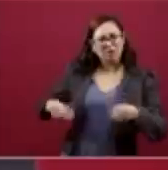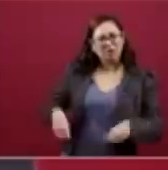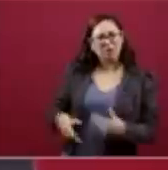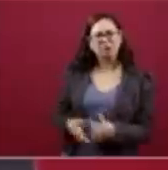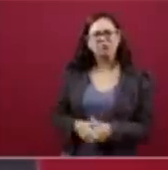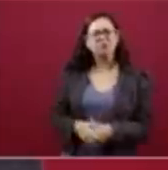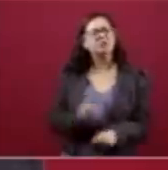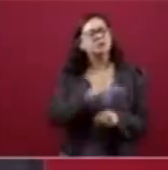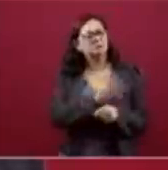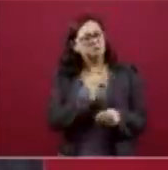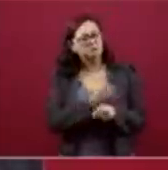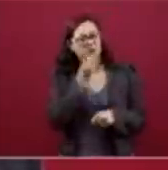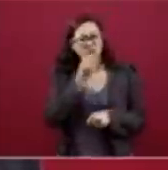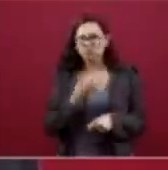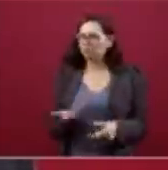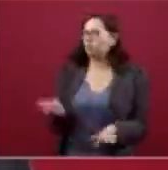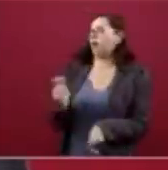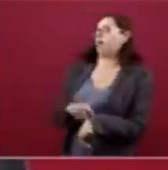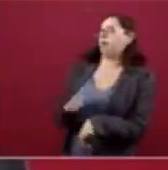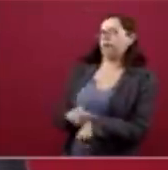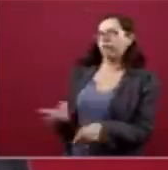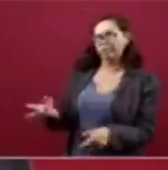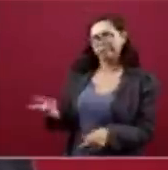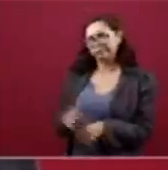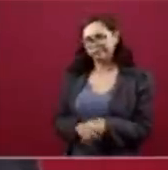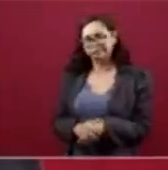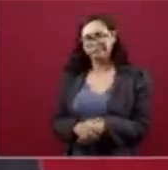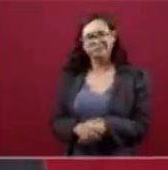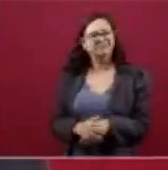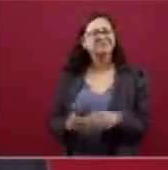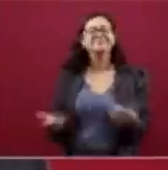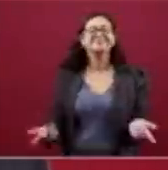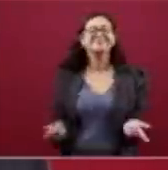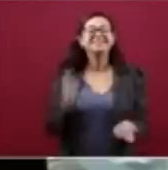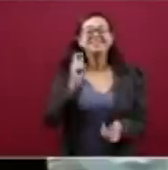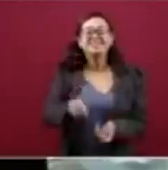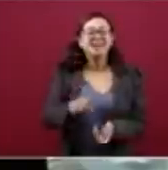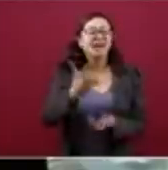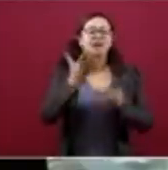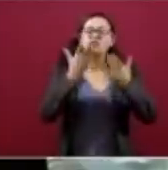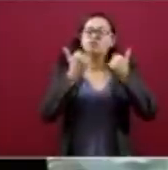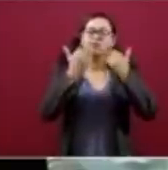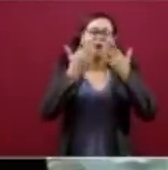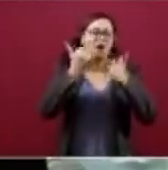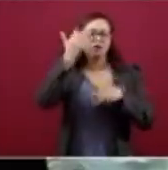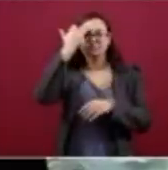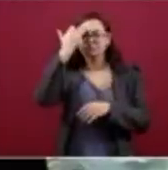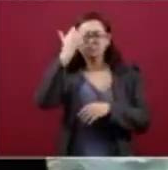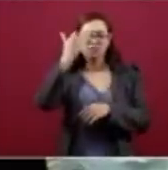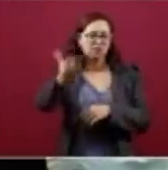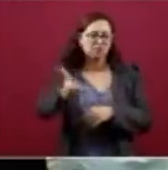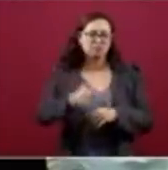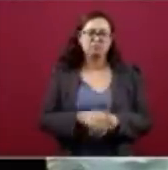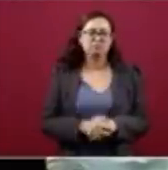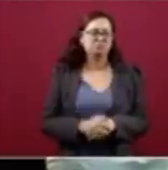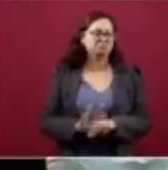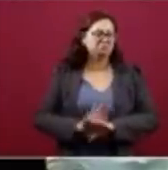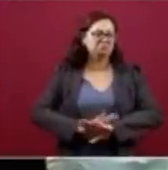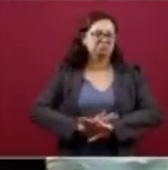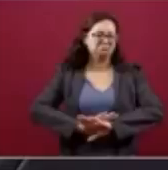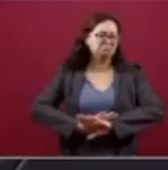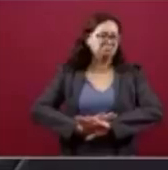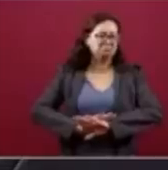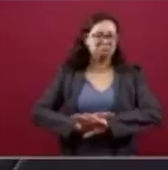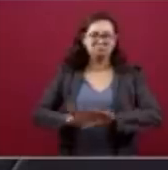Oye, te invito a comer, ¿y a qué horas? O sea, no hay tiempo, pero entonces no existe eso.